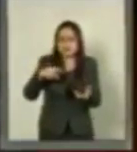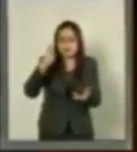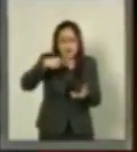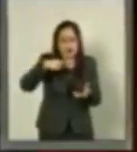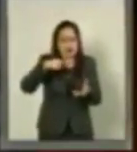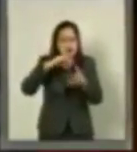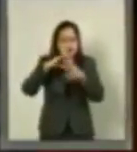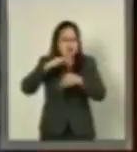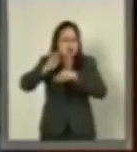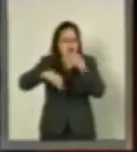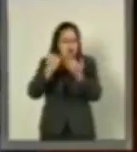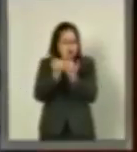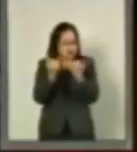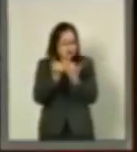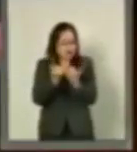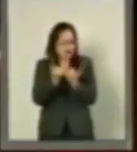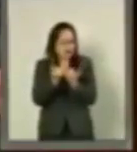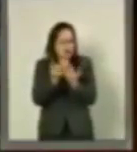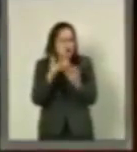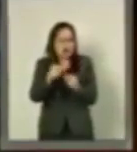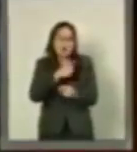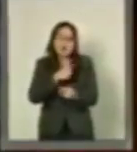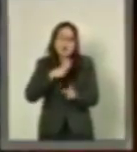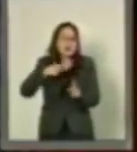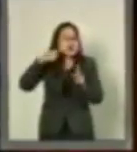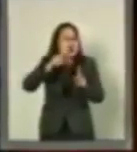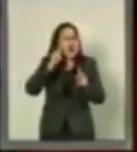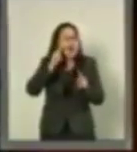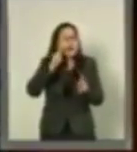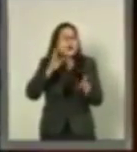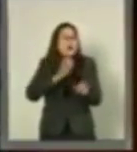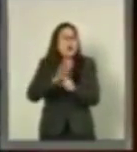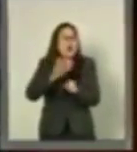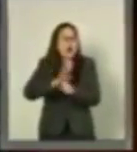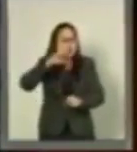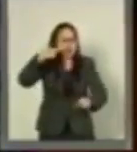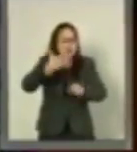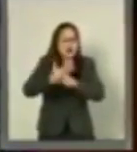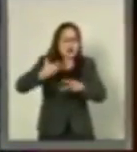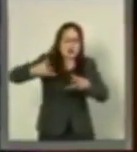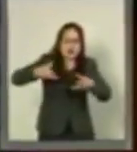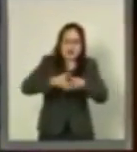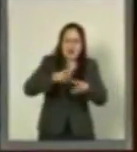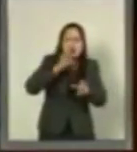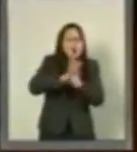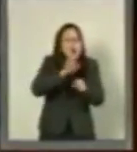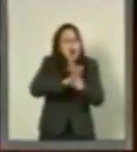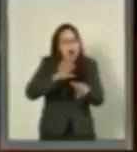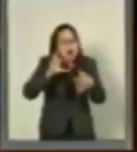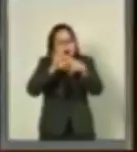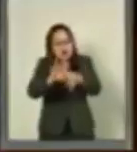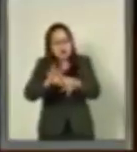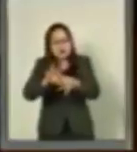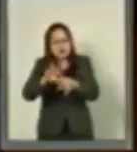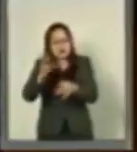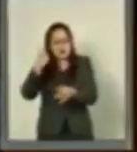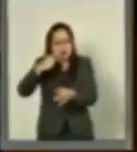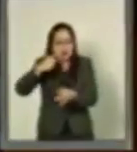homogénea, de clasificarlos incluso de acuerdo a la responsabilidad de unos y otros cuerpos de